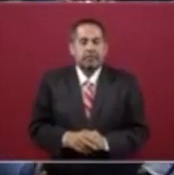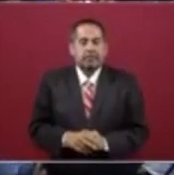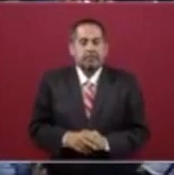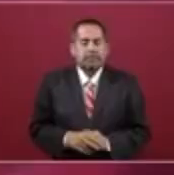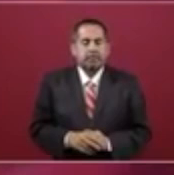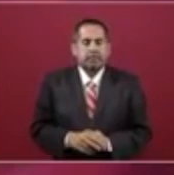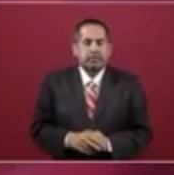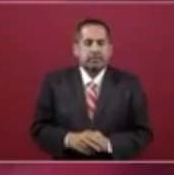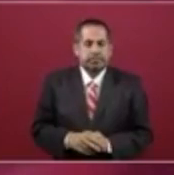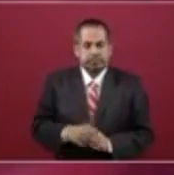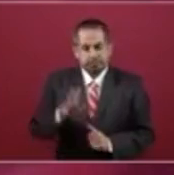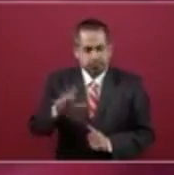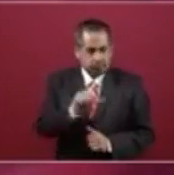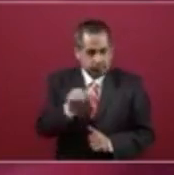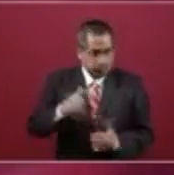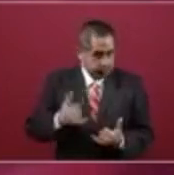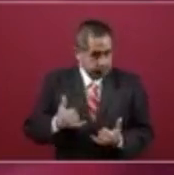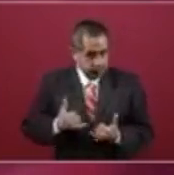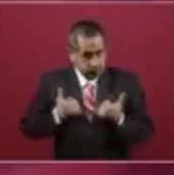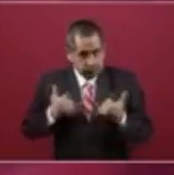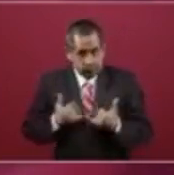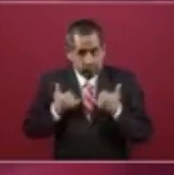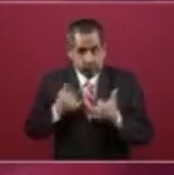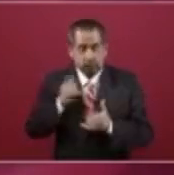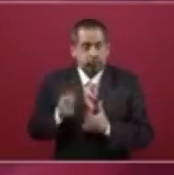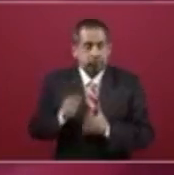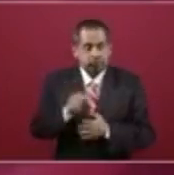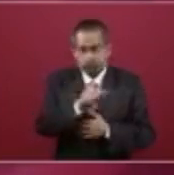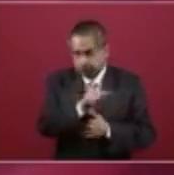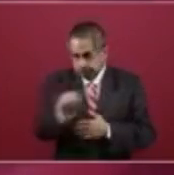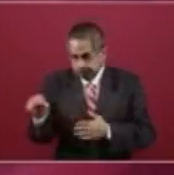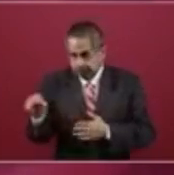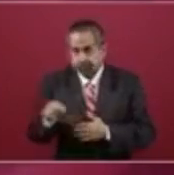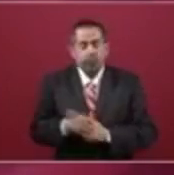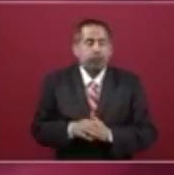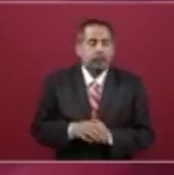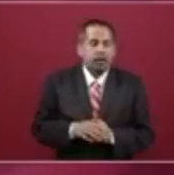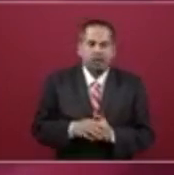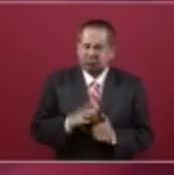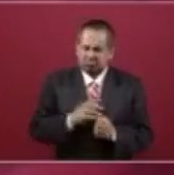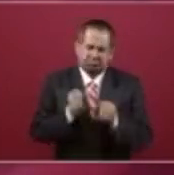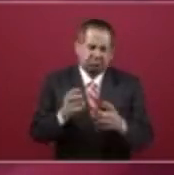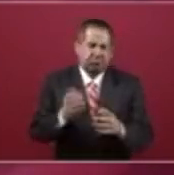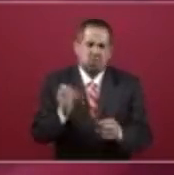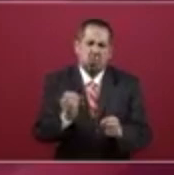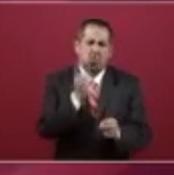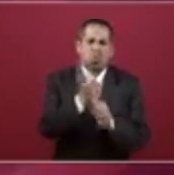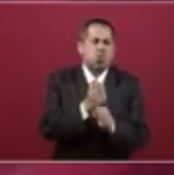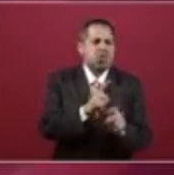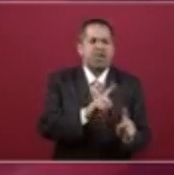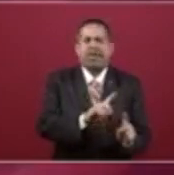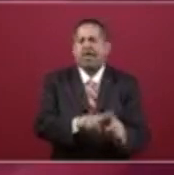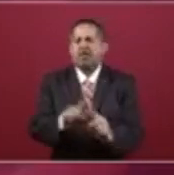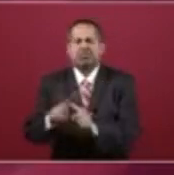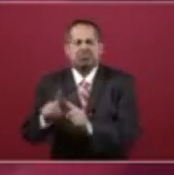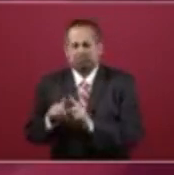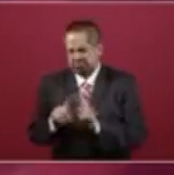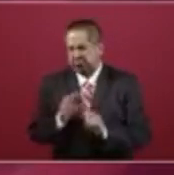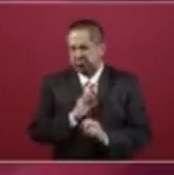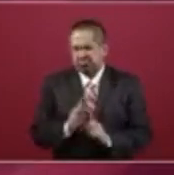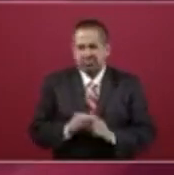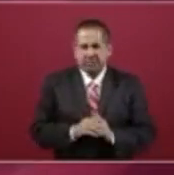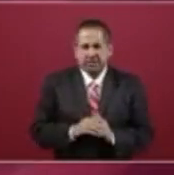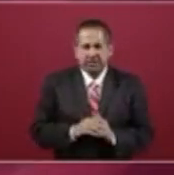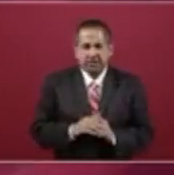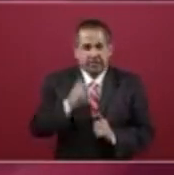los jóvenes van a tener mucha oportunidad. Yo creo que